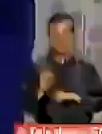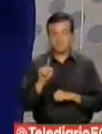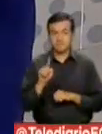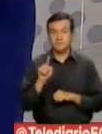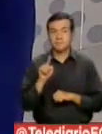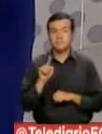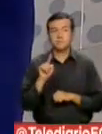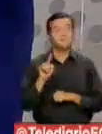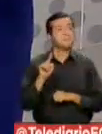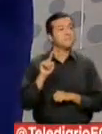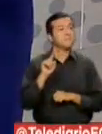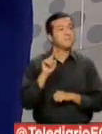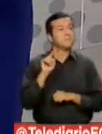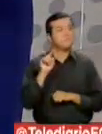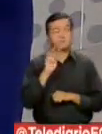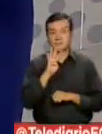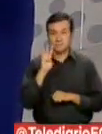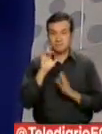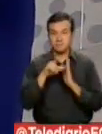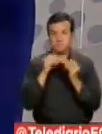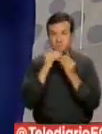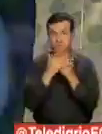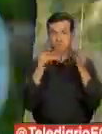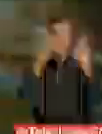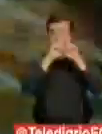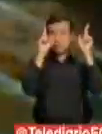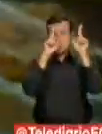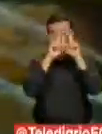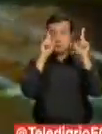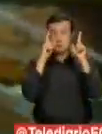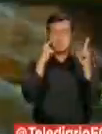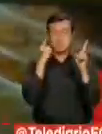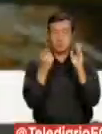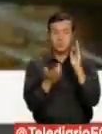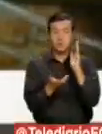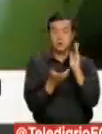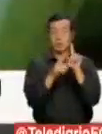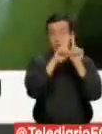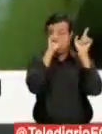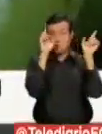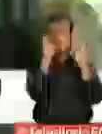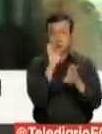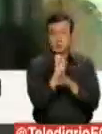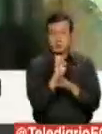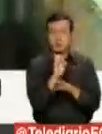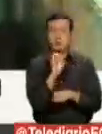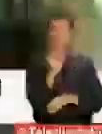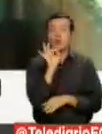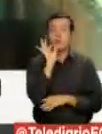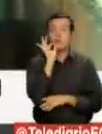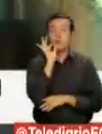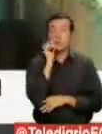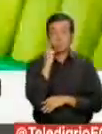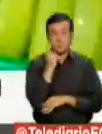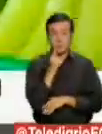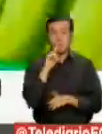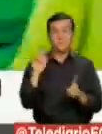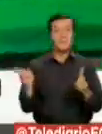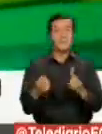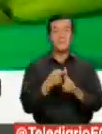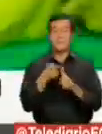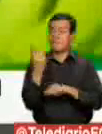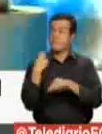7:44 y las exportaciones de las empresas ecuatorianas siguen en aumento este año. La compañía ecuatoriana Amba Fruits realizó su